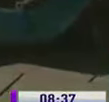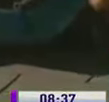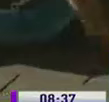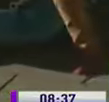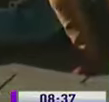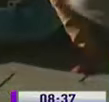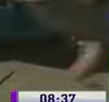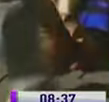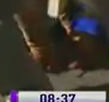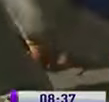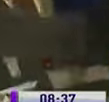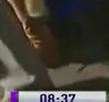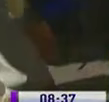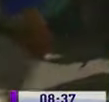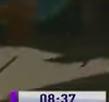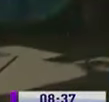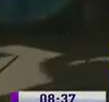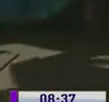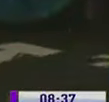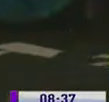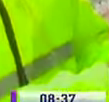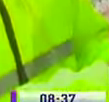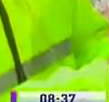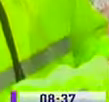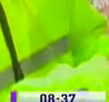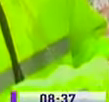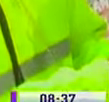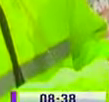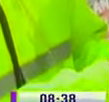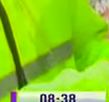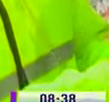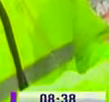porque la ciudad